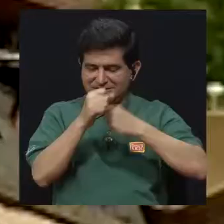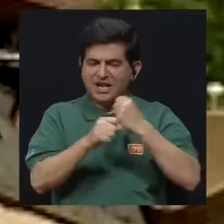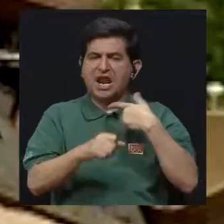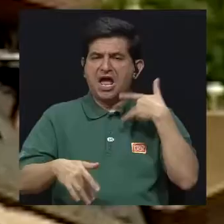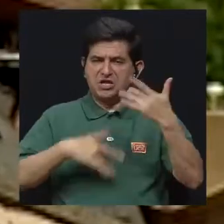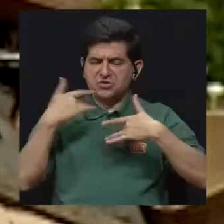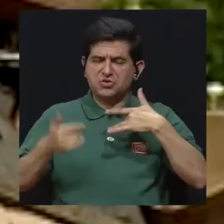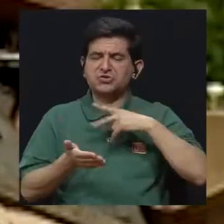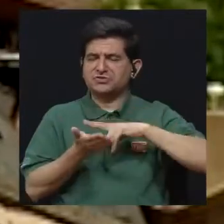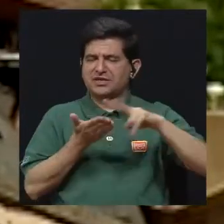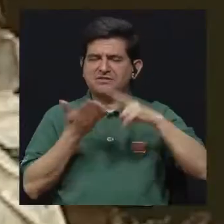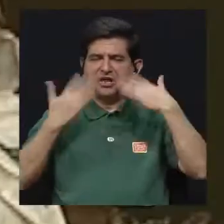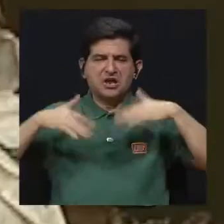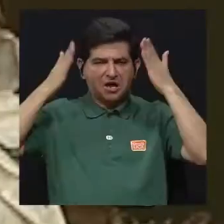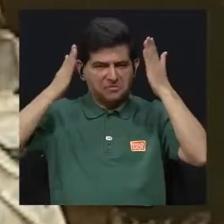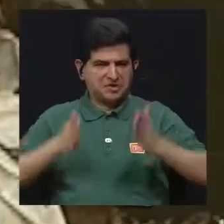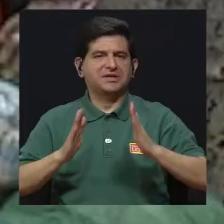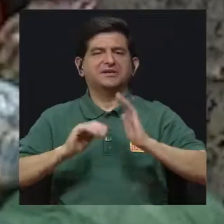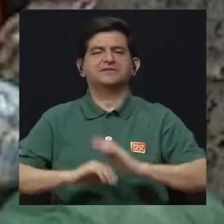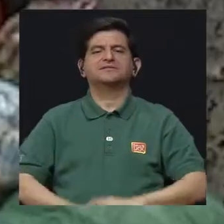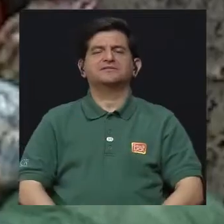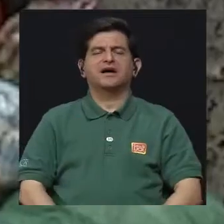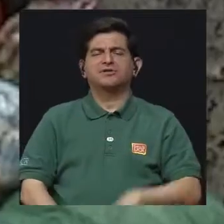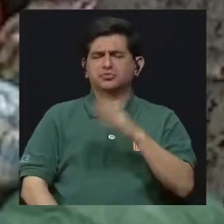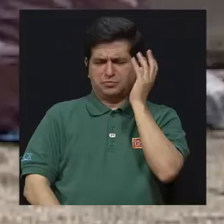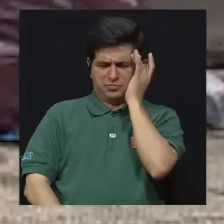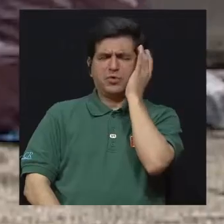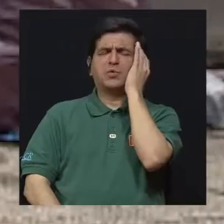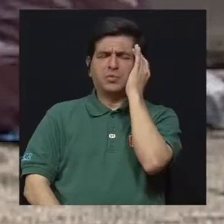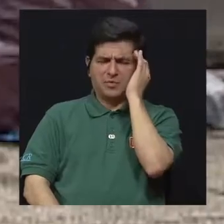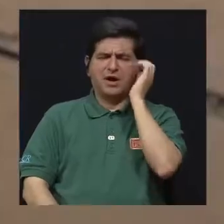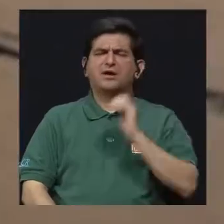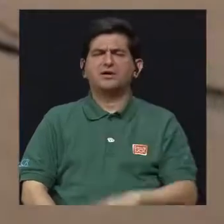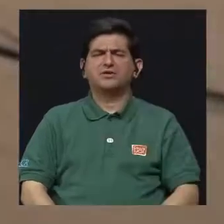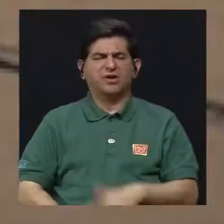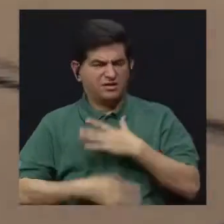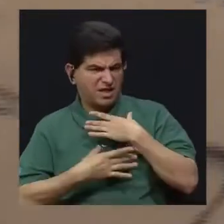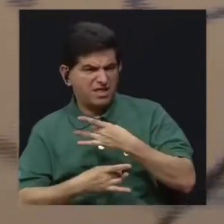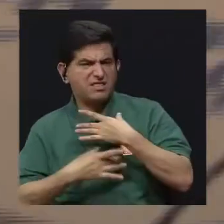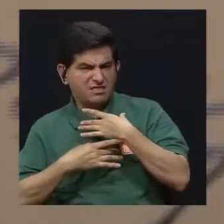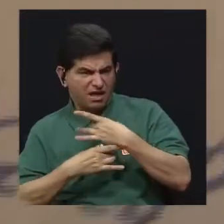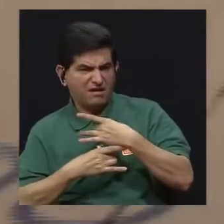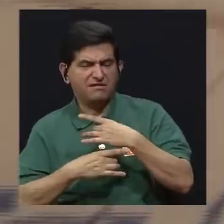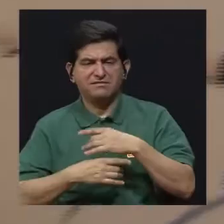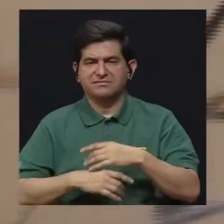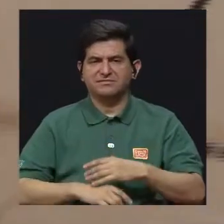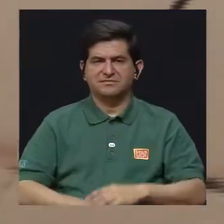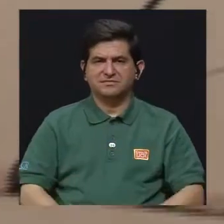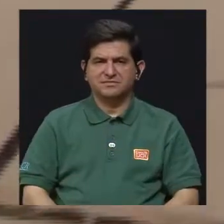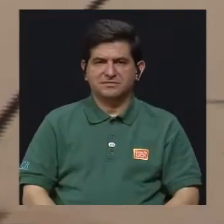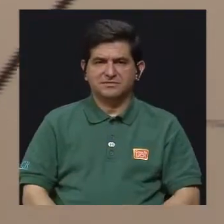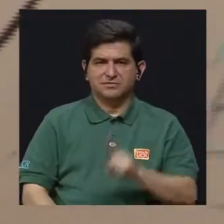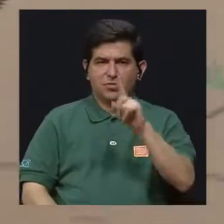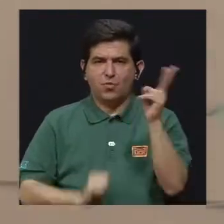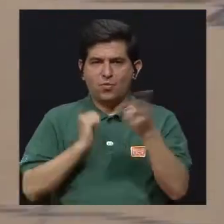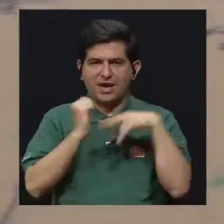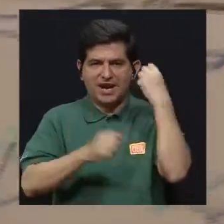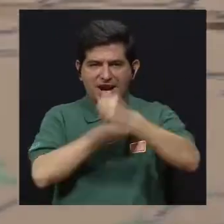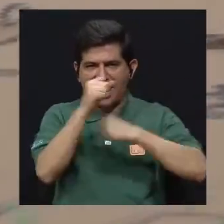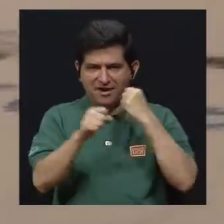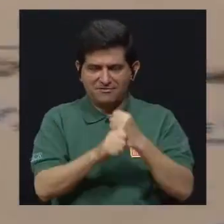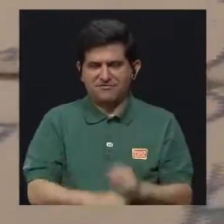nos sentimos verdes y ambientalistas. Nos preocupamos, nos interesa. Una vez al